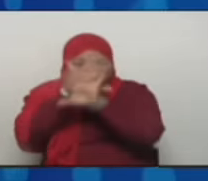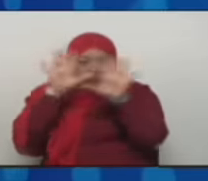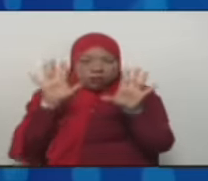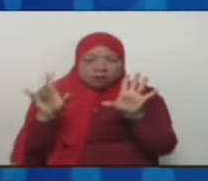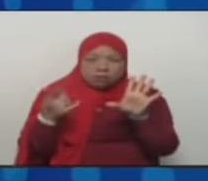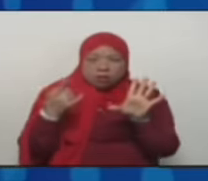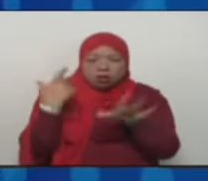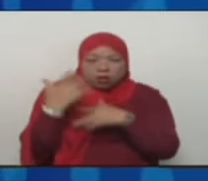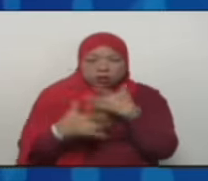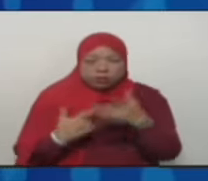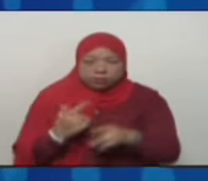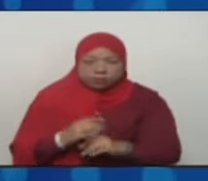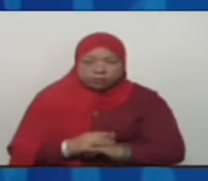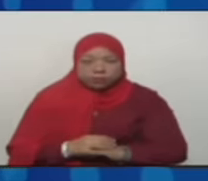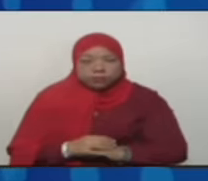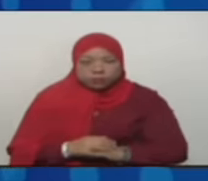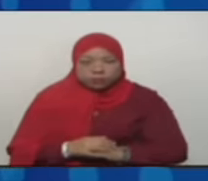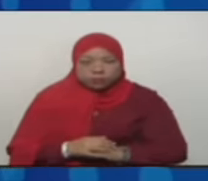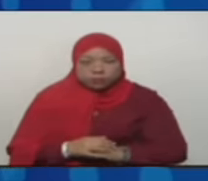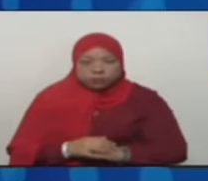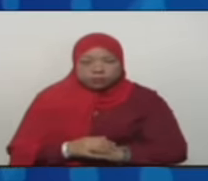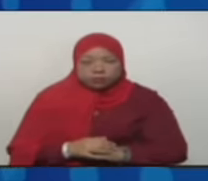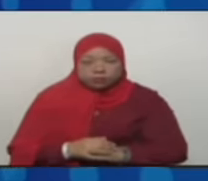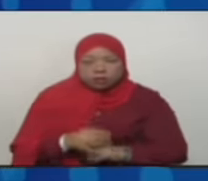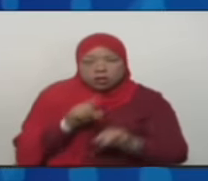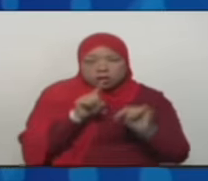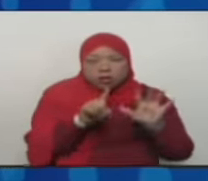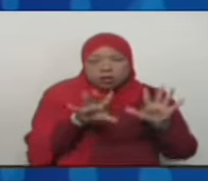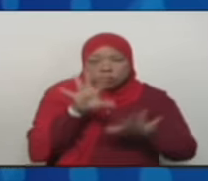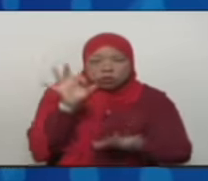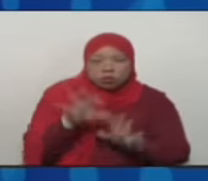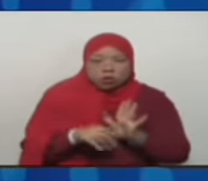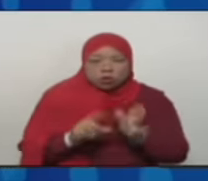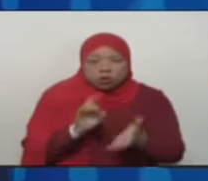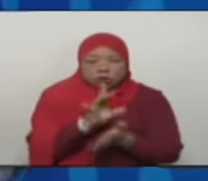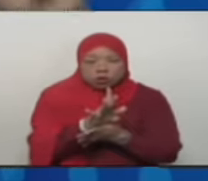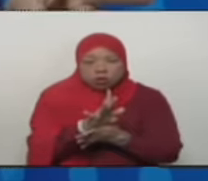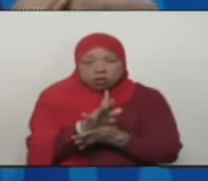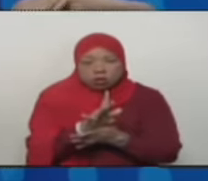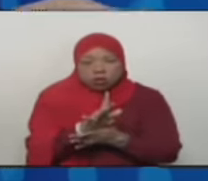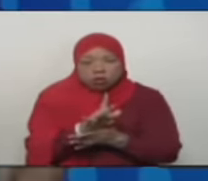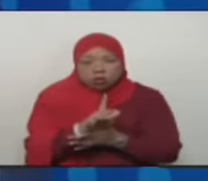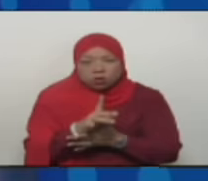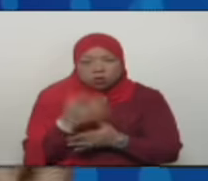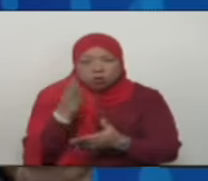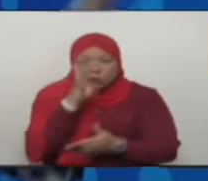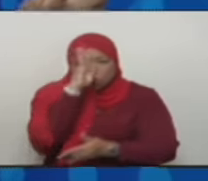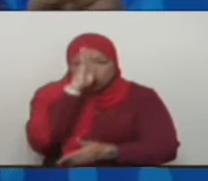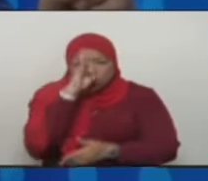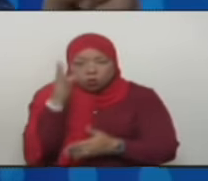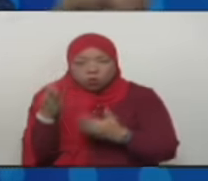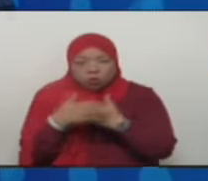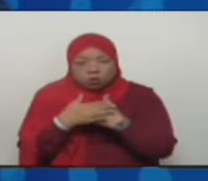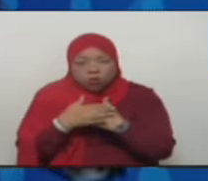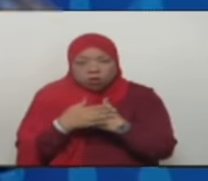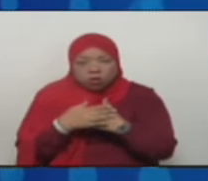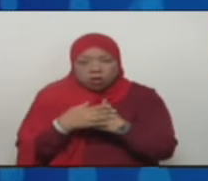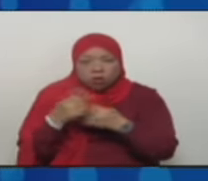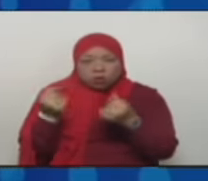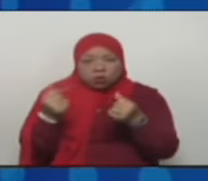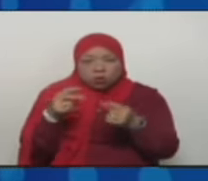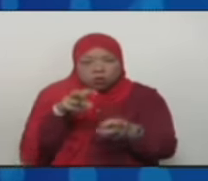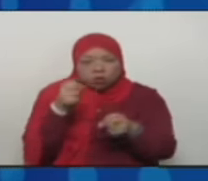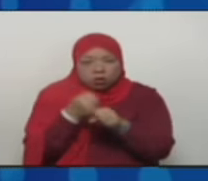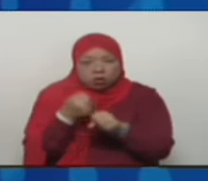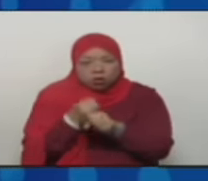que me dice. Tengo el 65. Te vas saliendo de aquí. La cuenta bancaria congelada. Las utilidades de este